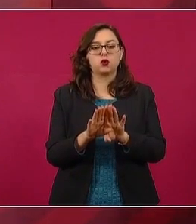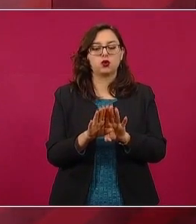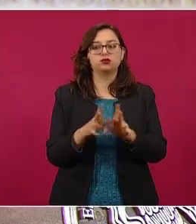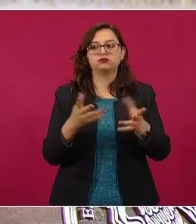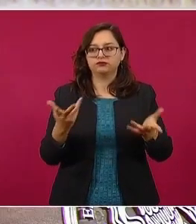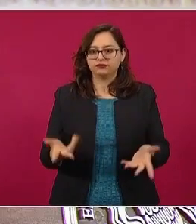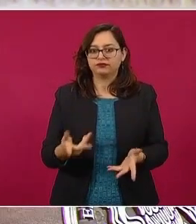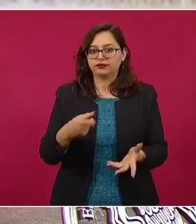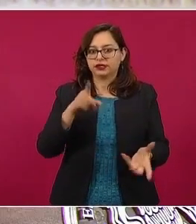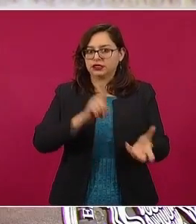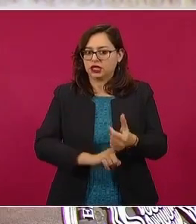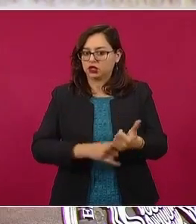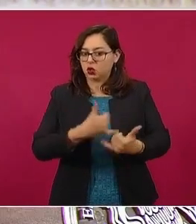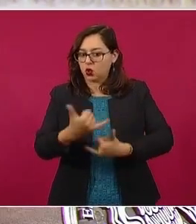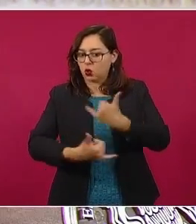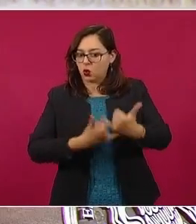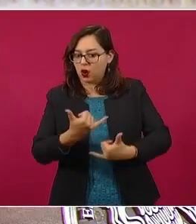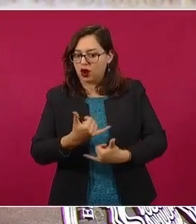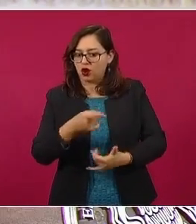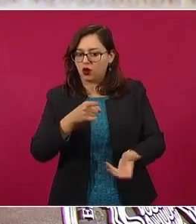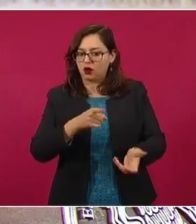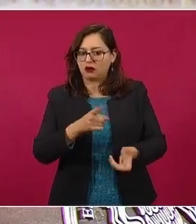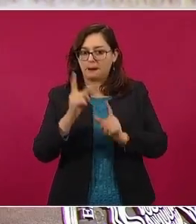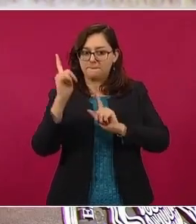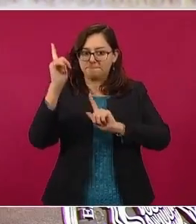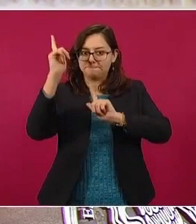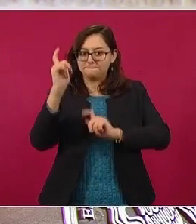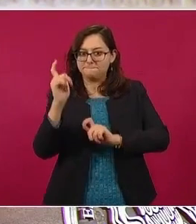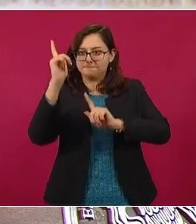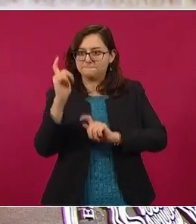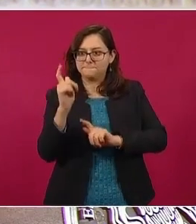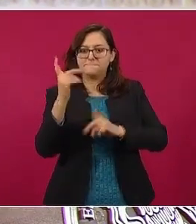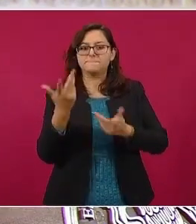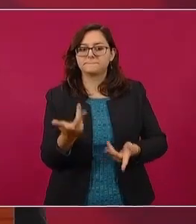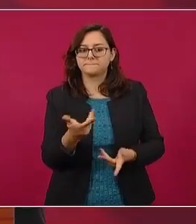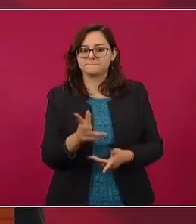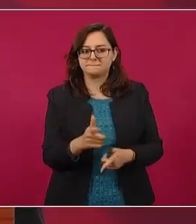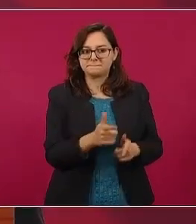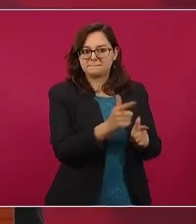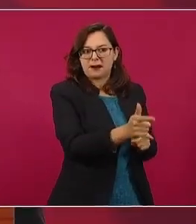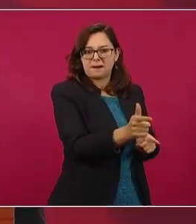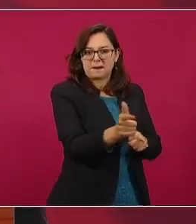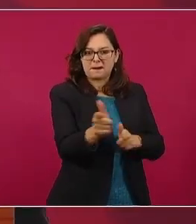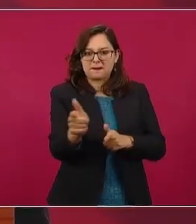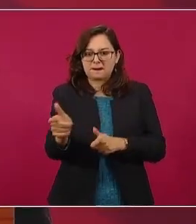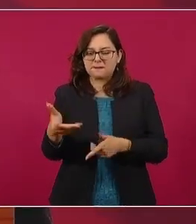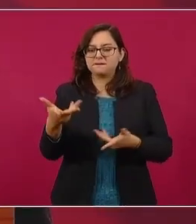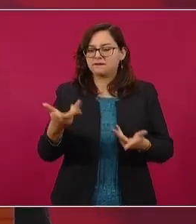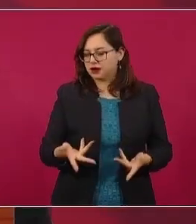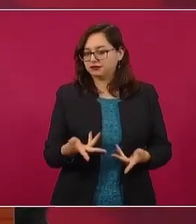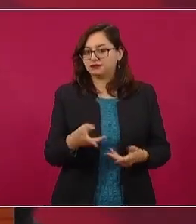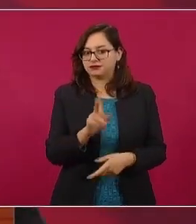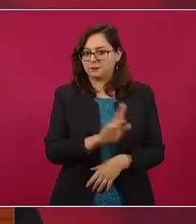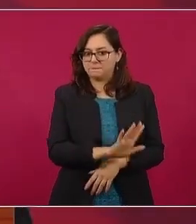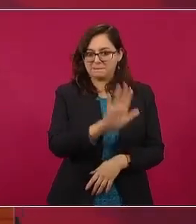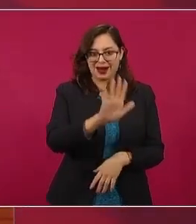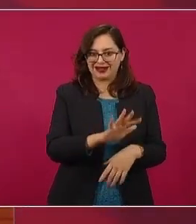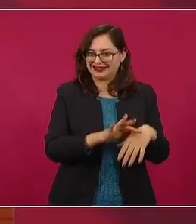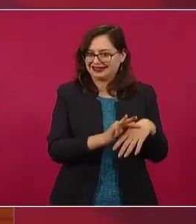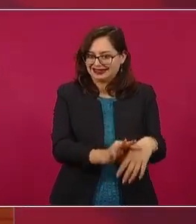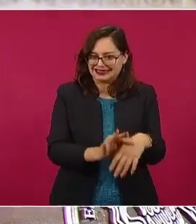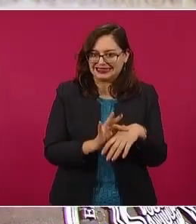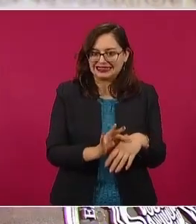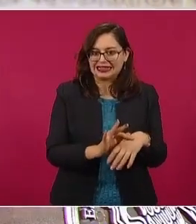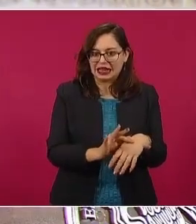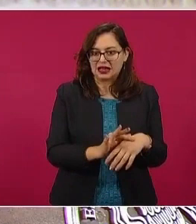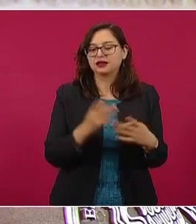estos juegos que utilizan armas reales, bueno, simuladas, pero que son armas simuladas reales, y que